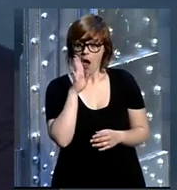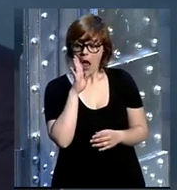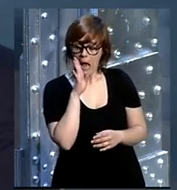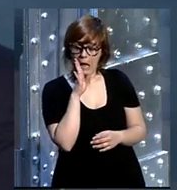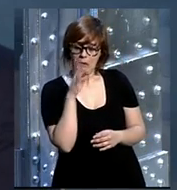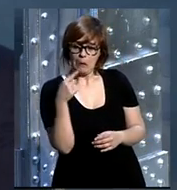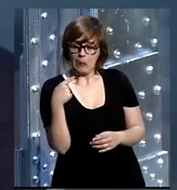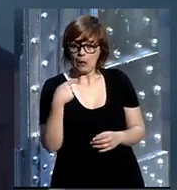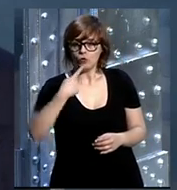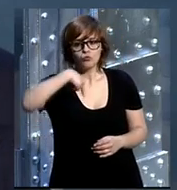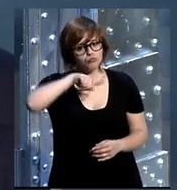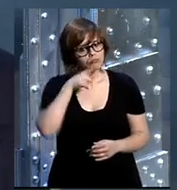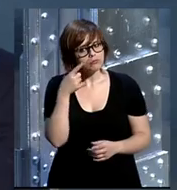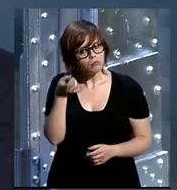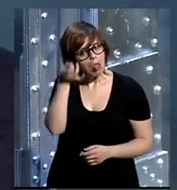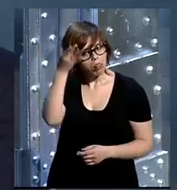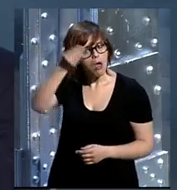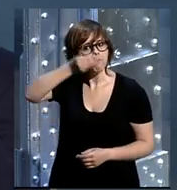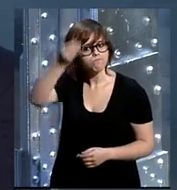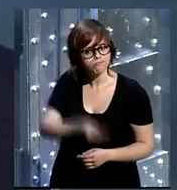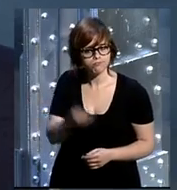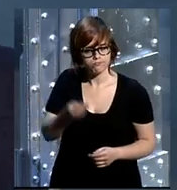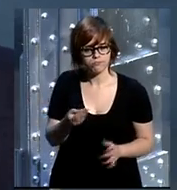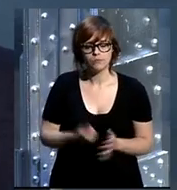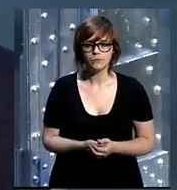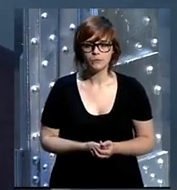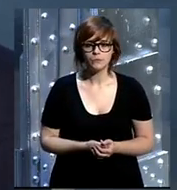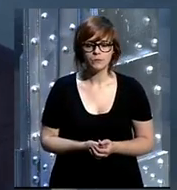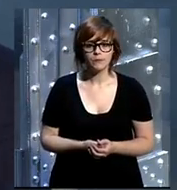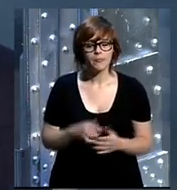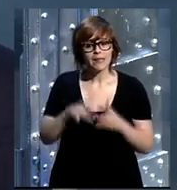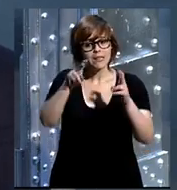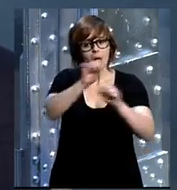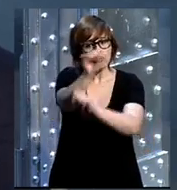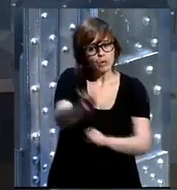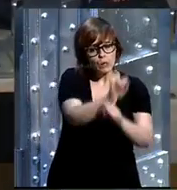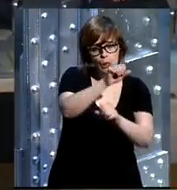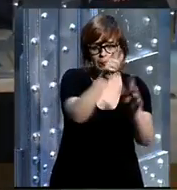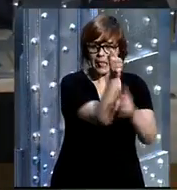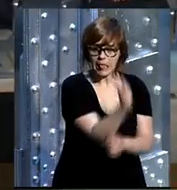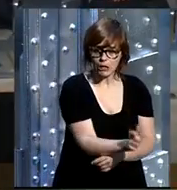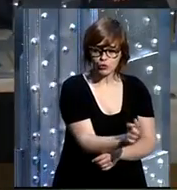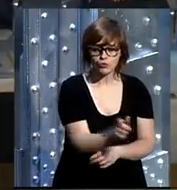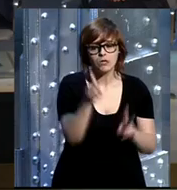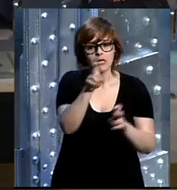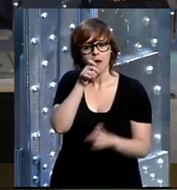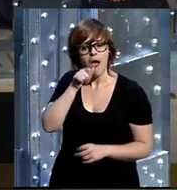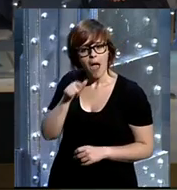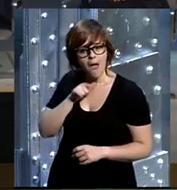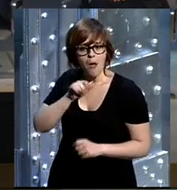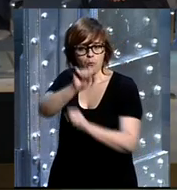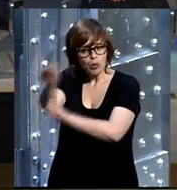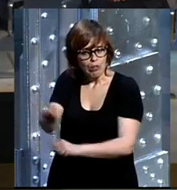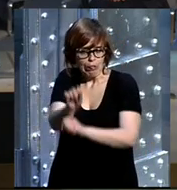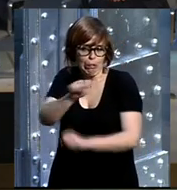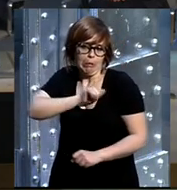parece una magnífica iniciativa. La protección de datos y la protección de la privacidad tiene una segunda